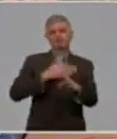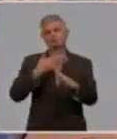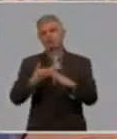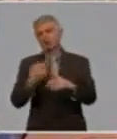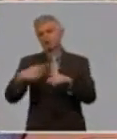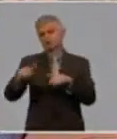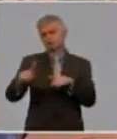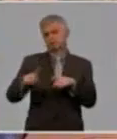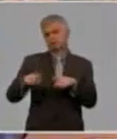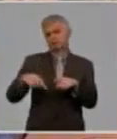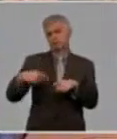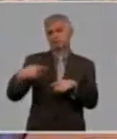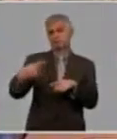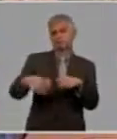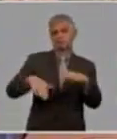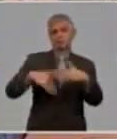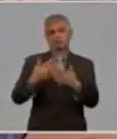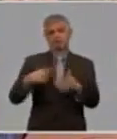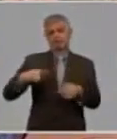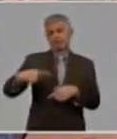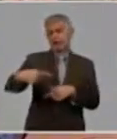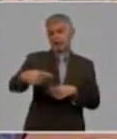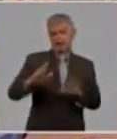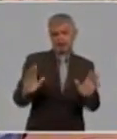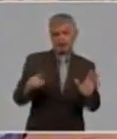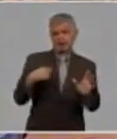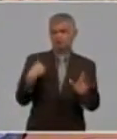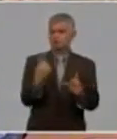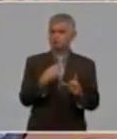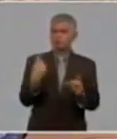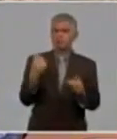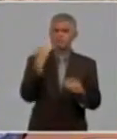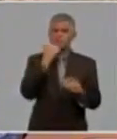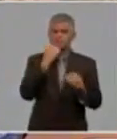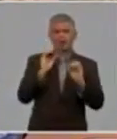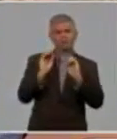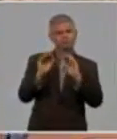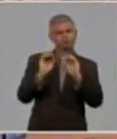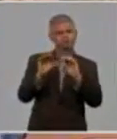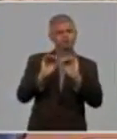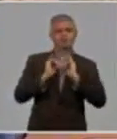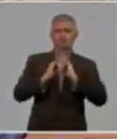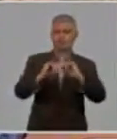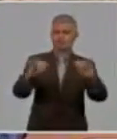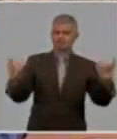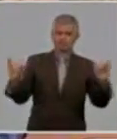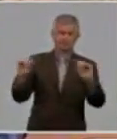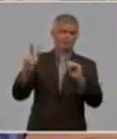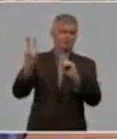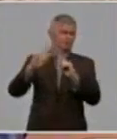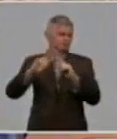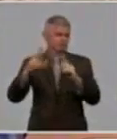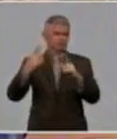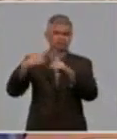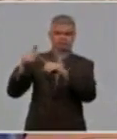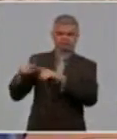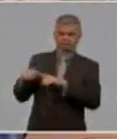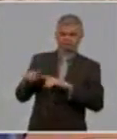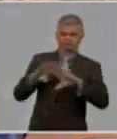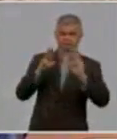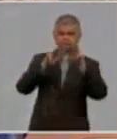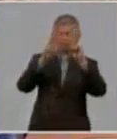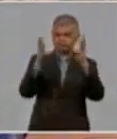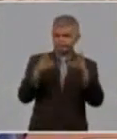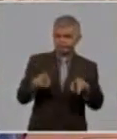los próximos horas, días, estaremos aportando información adicional a través de los medios y a través de nuestras páginas web y